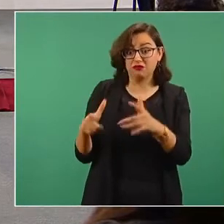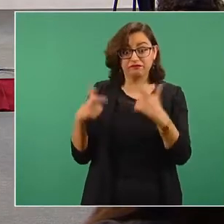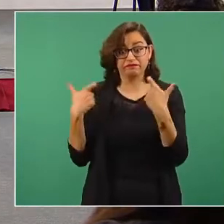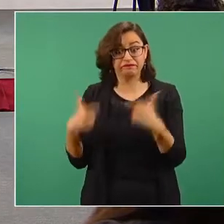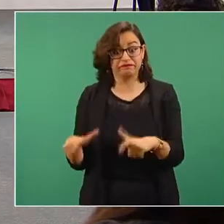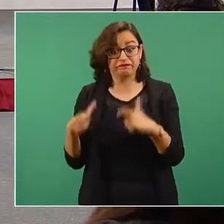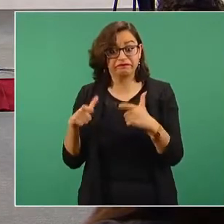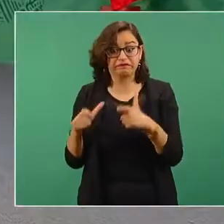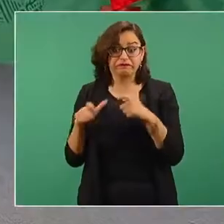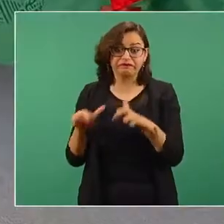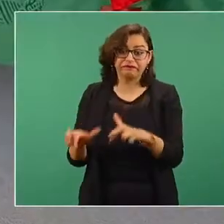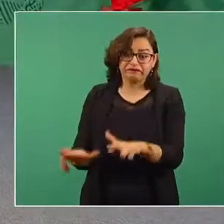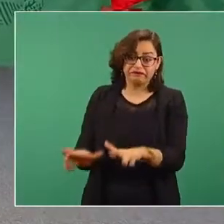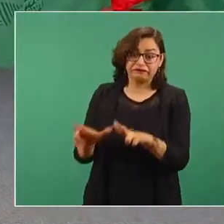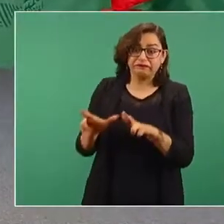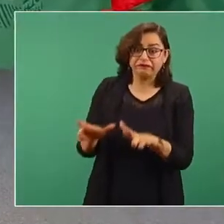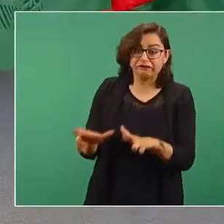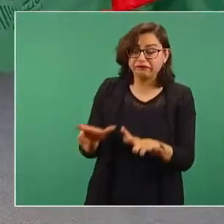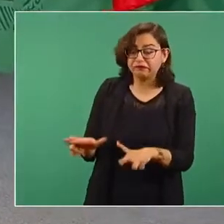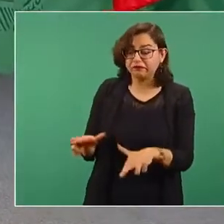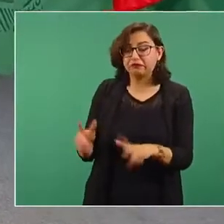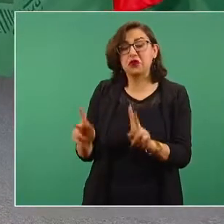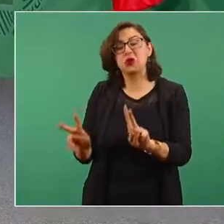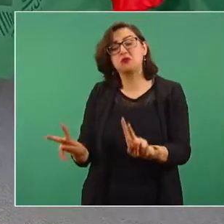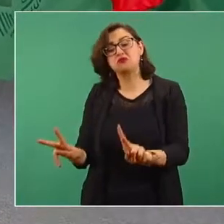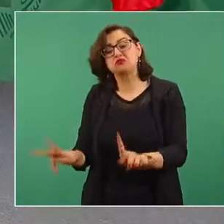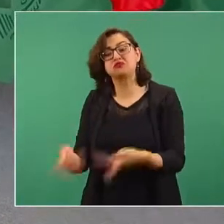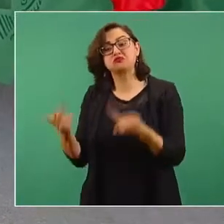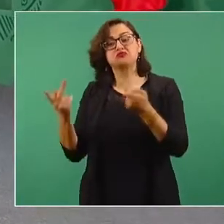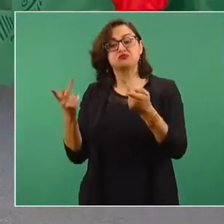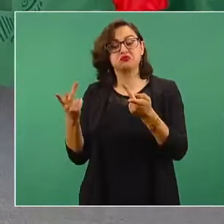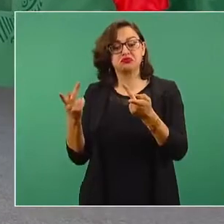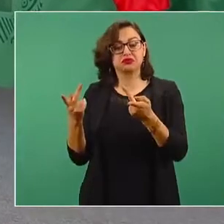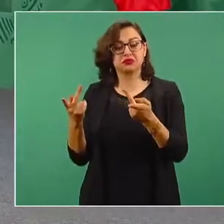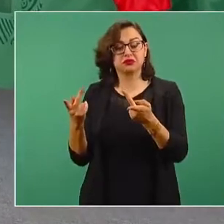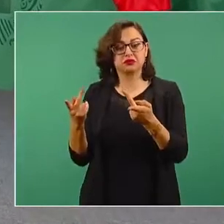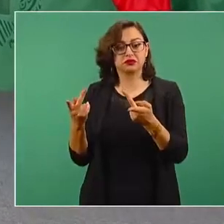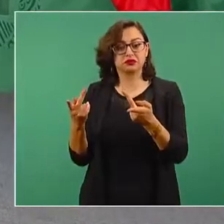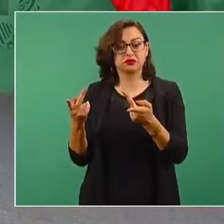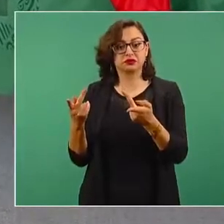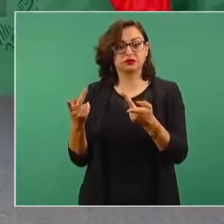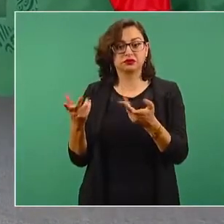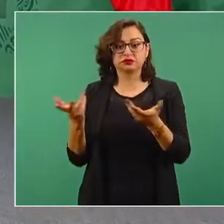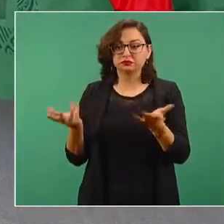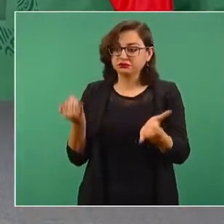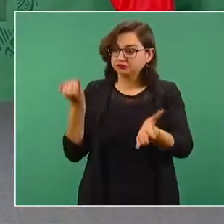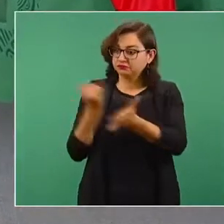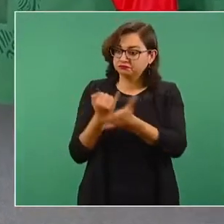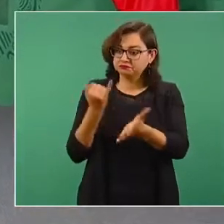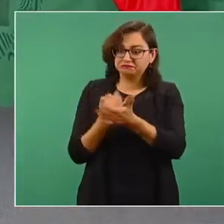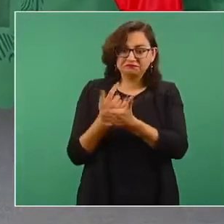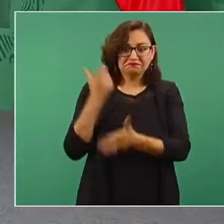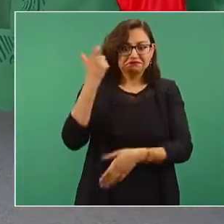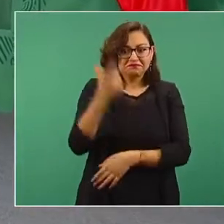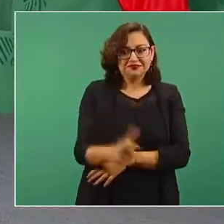económicas, cuando se vendían, no pagaban